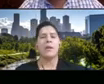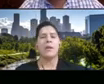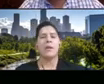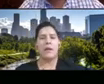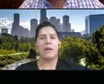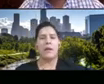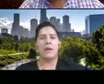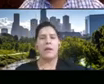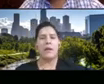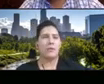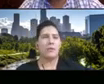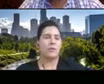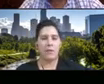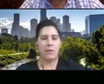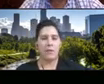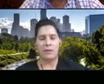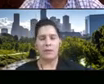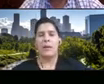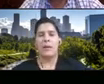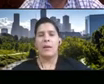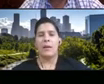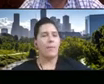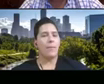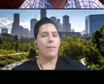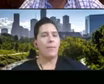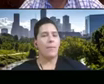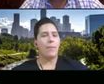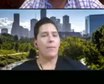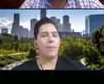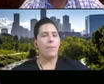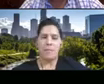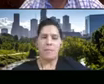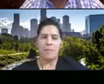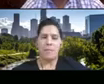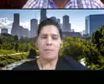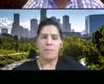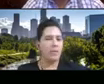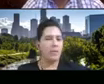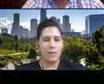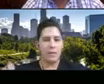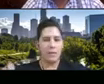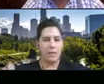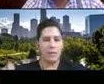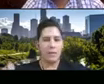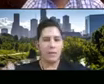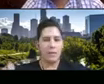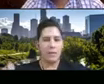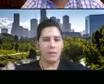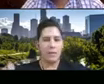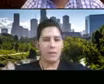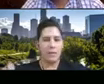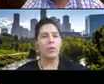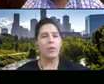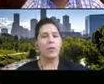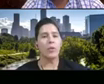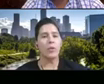sido tradición desde los años 30 e involucra muchísimas cosas, ¿no? Desde justamente esto que vemos en la pantalla, que es la monta y en el asado de toros,